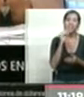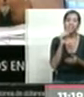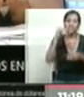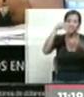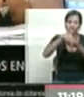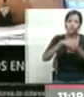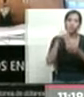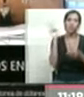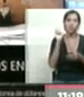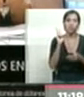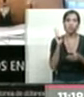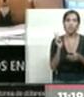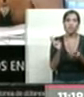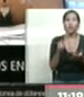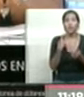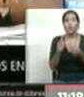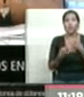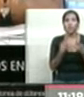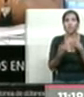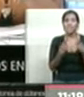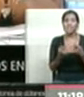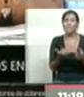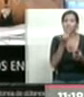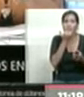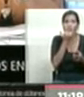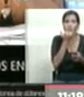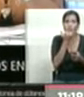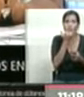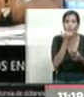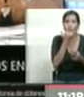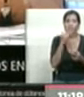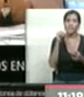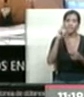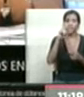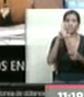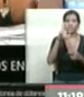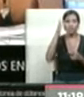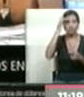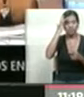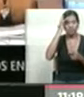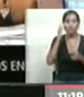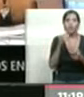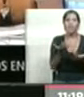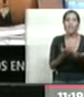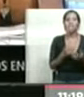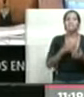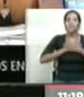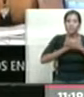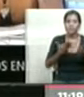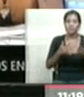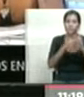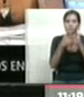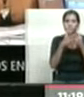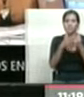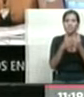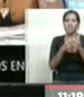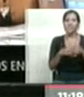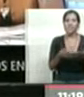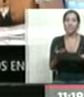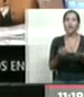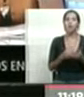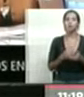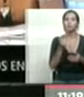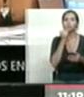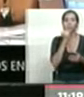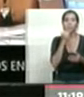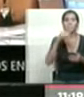porque una de las cosas que dice que falló el 23 de febrero es que se le había ofrecido a Estados Unidos que venía un pronunciamiento militar